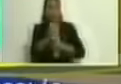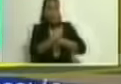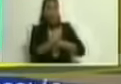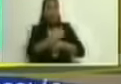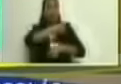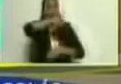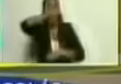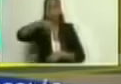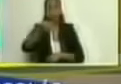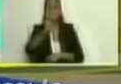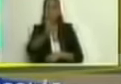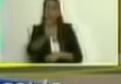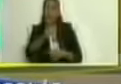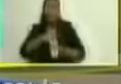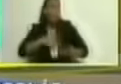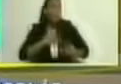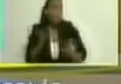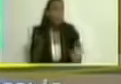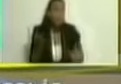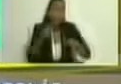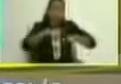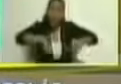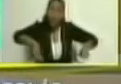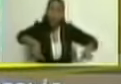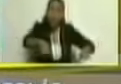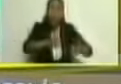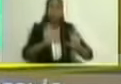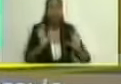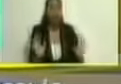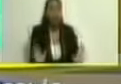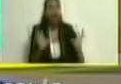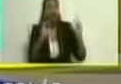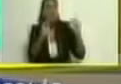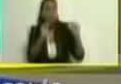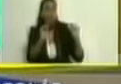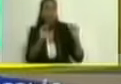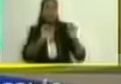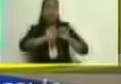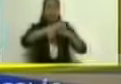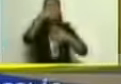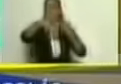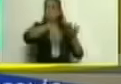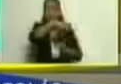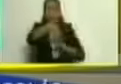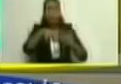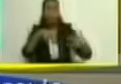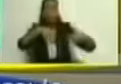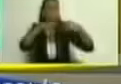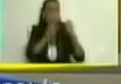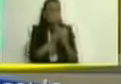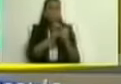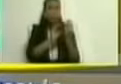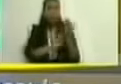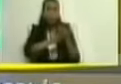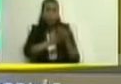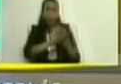María Araná cuando quiera, donde quiera, y hablemos las diferencias que tenemos, el conflicto que surgió,